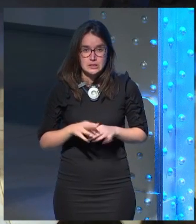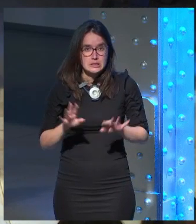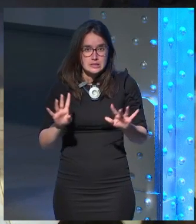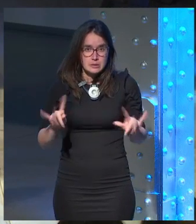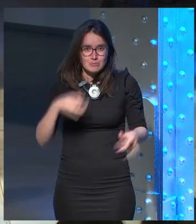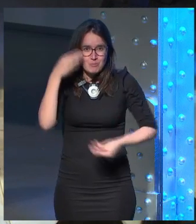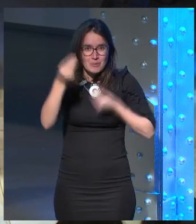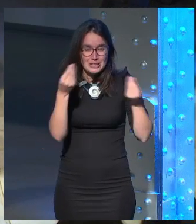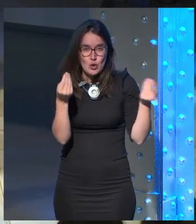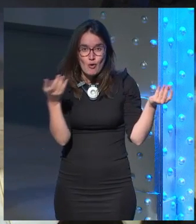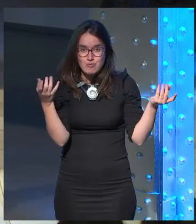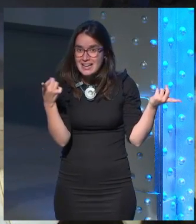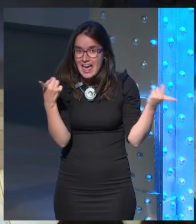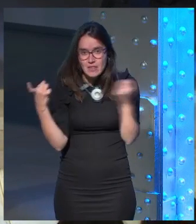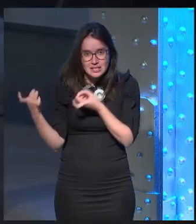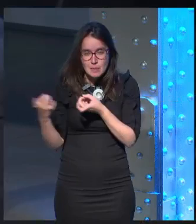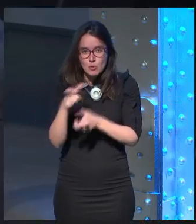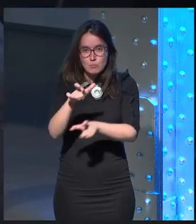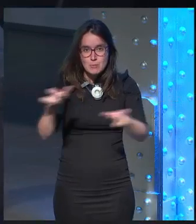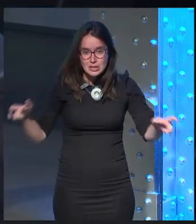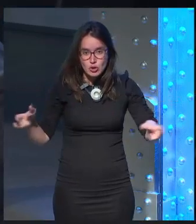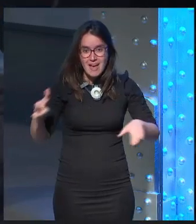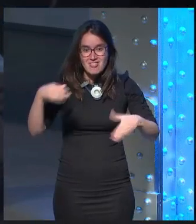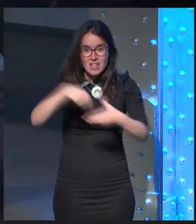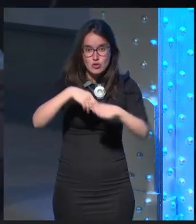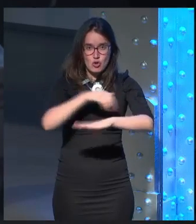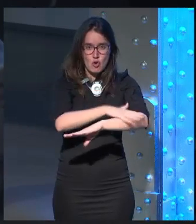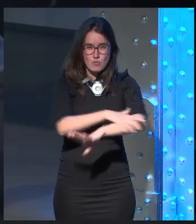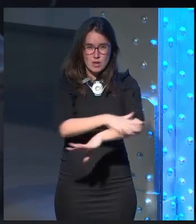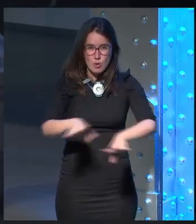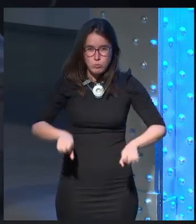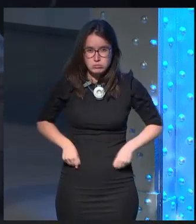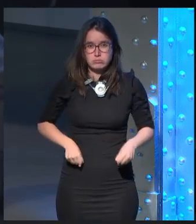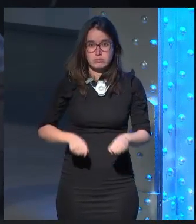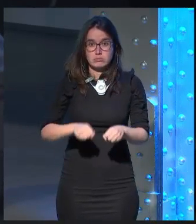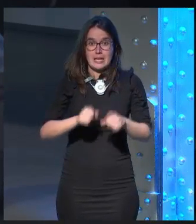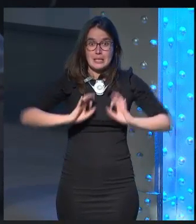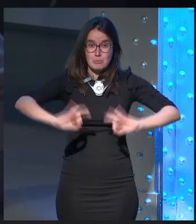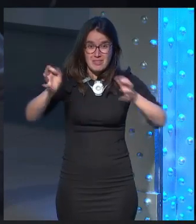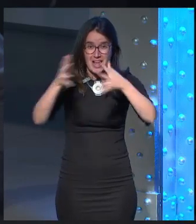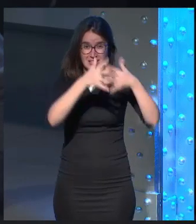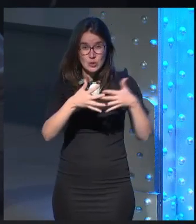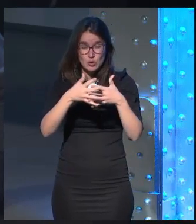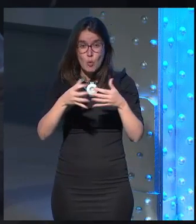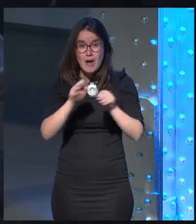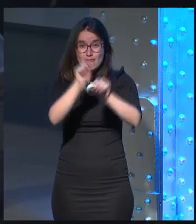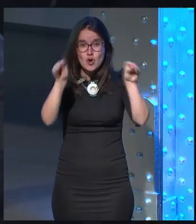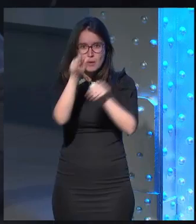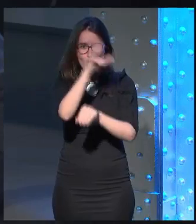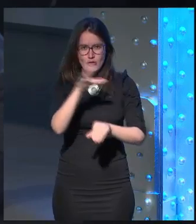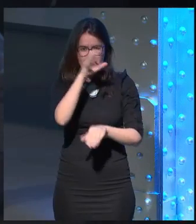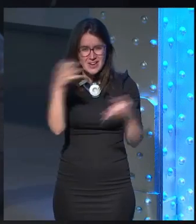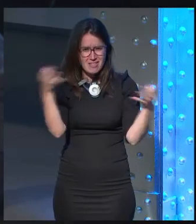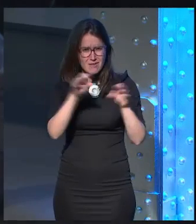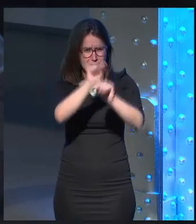Sí, creo que necesitamos que haya más gente en el gobierno, especialmente en los Estados Unidos, que tengan una formación